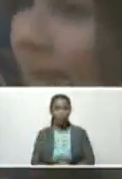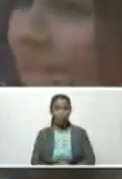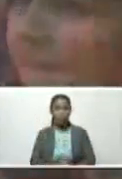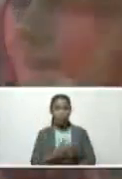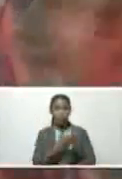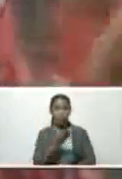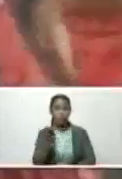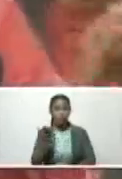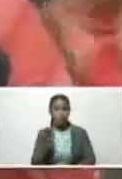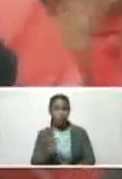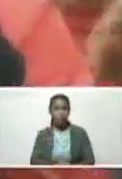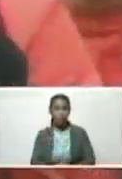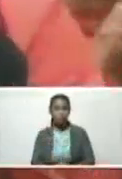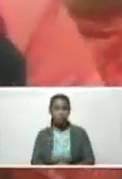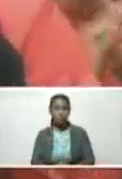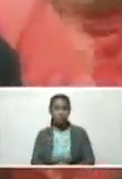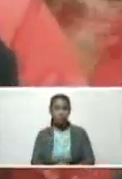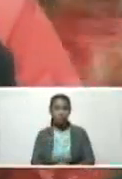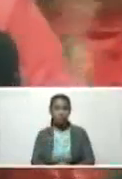ustedes